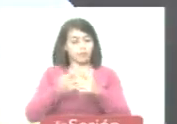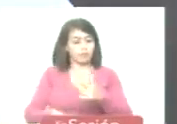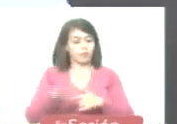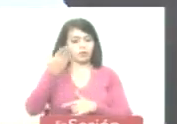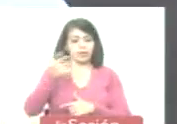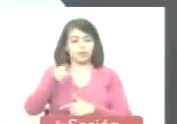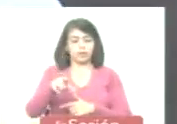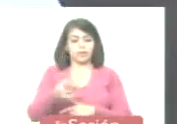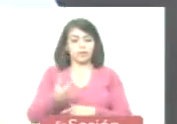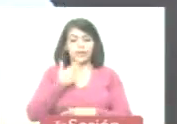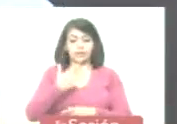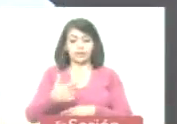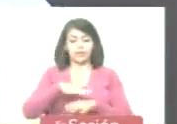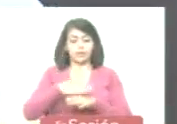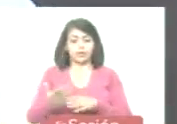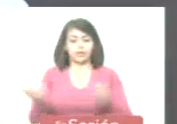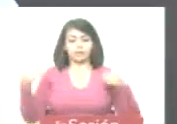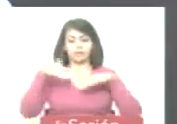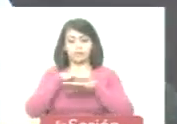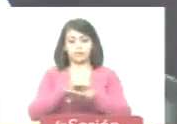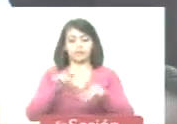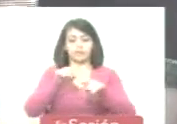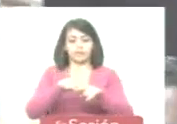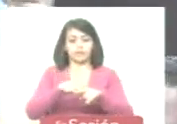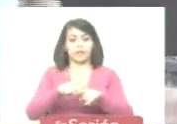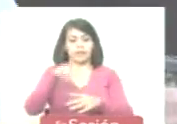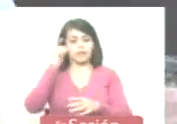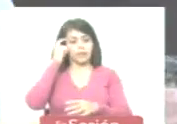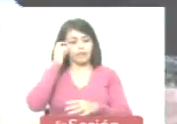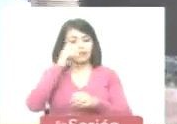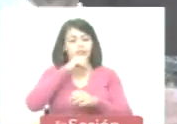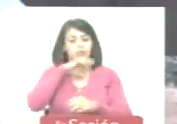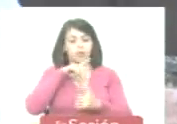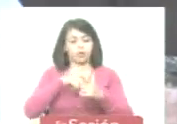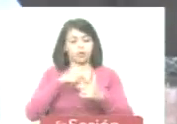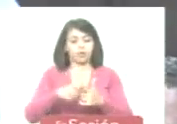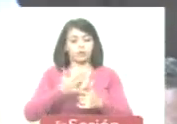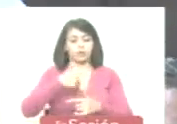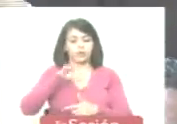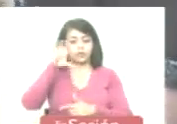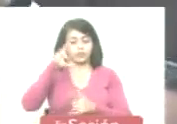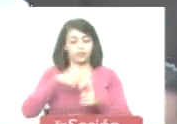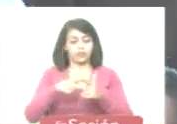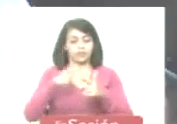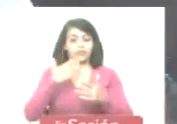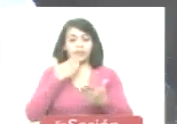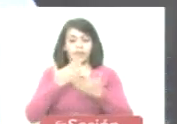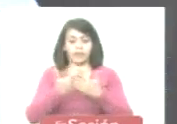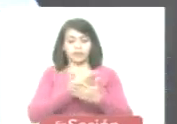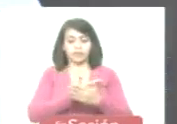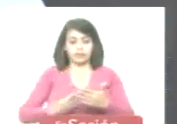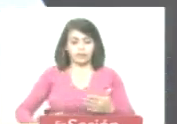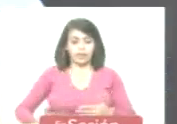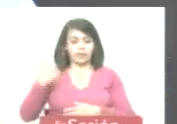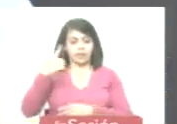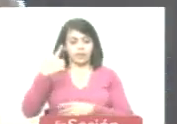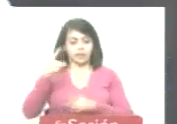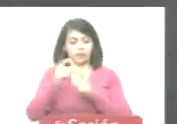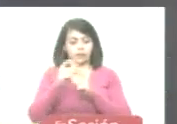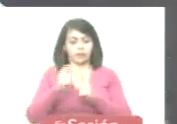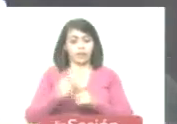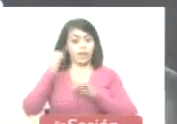importantes resaltarlos porque forman parte de las fechas históricas en nuestra patria. Así que gracias, presidente, por este derecho de palabra